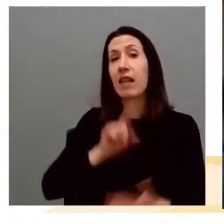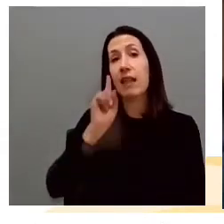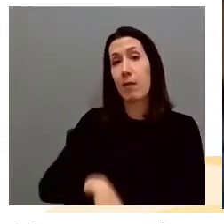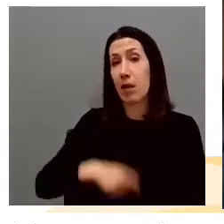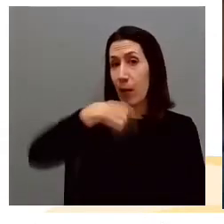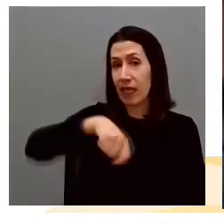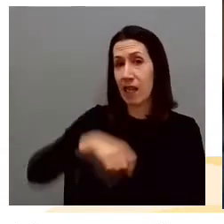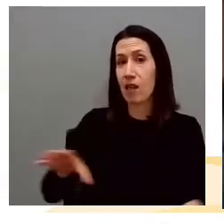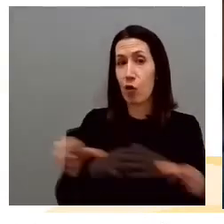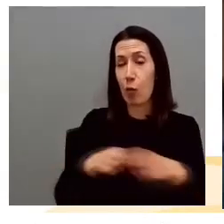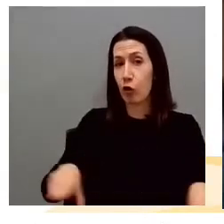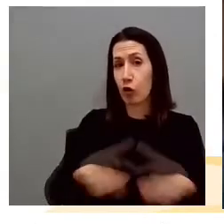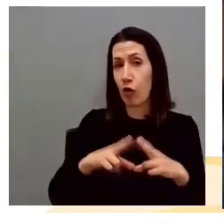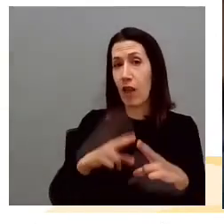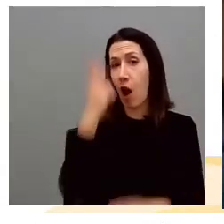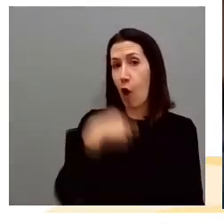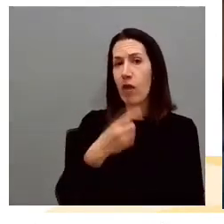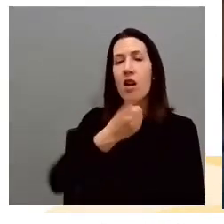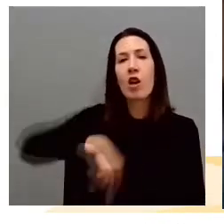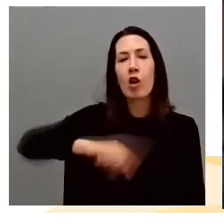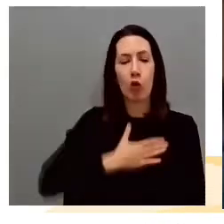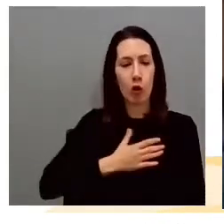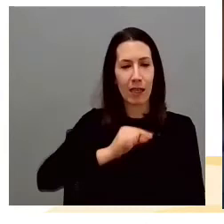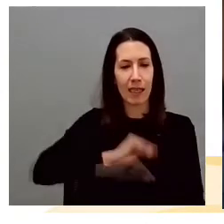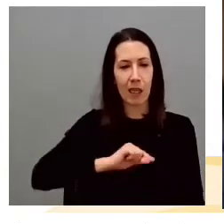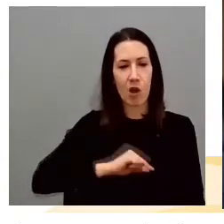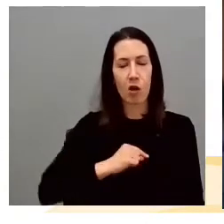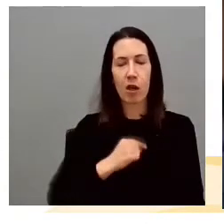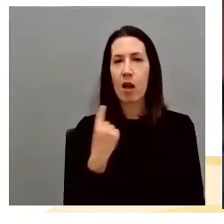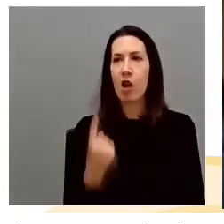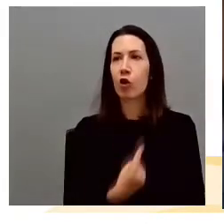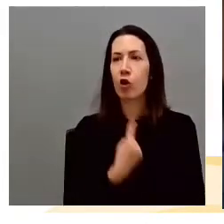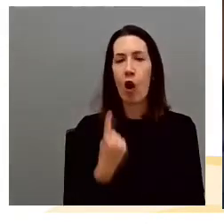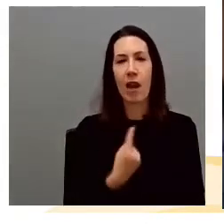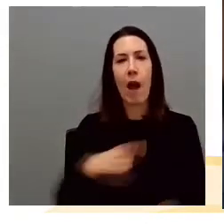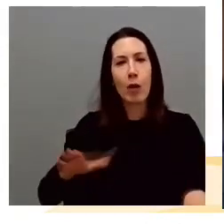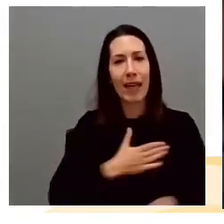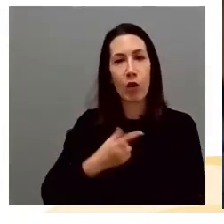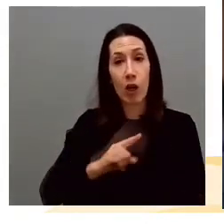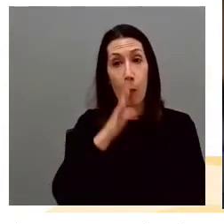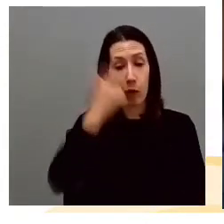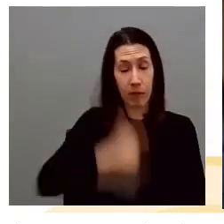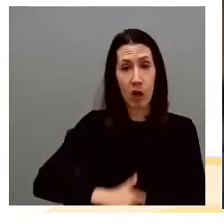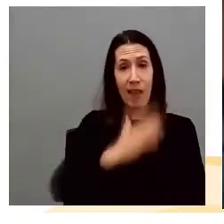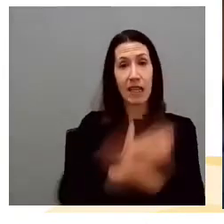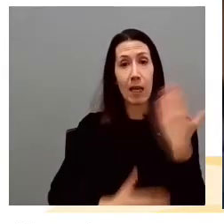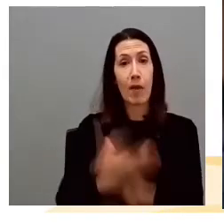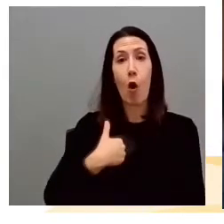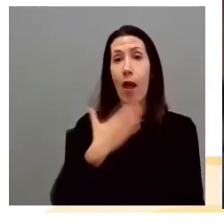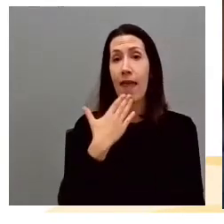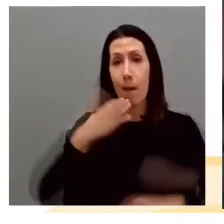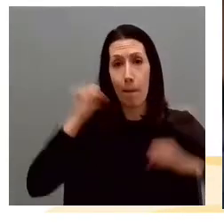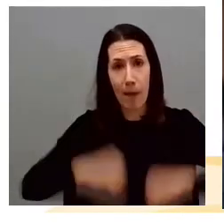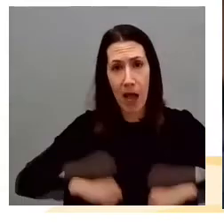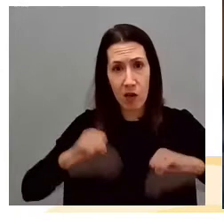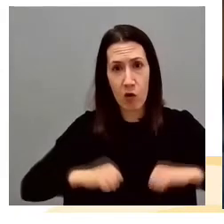11, nos hemos sentido en soledad no deseada, no como personas con discapacidad, personas mayores, que es algo